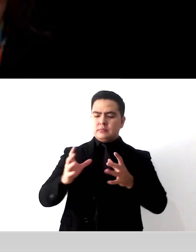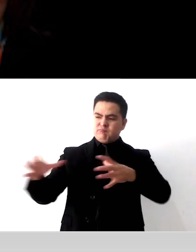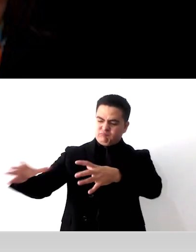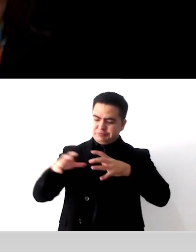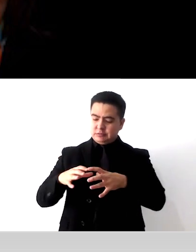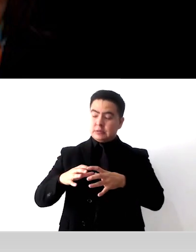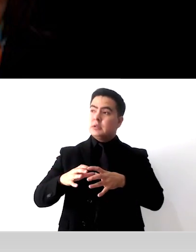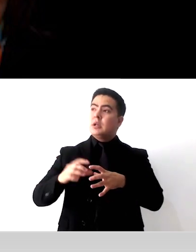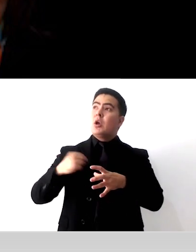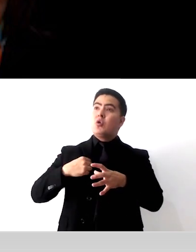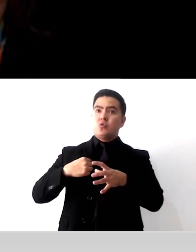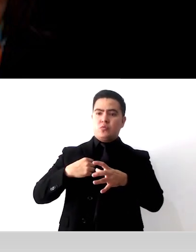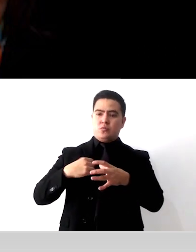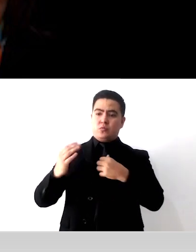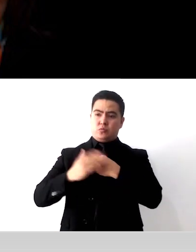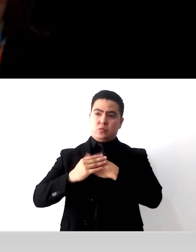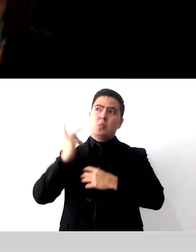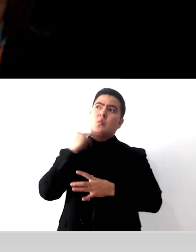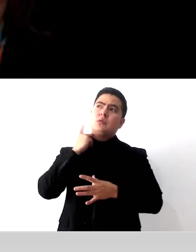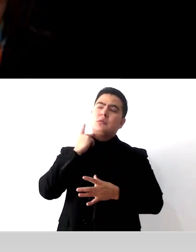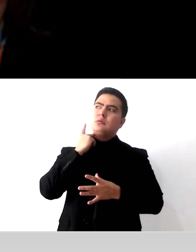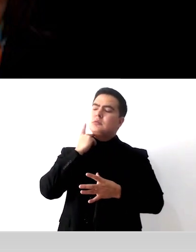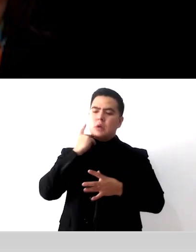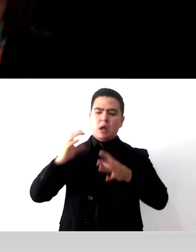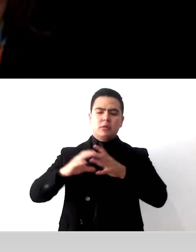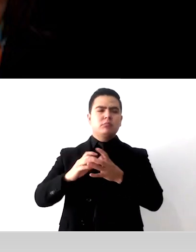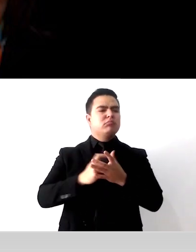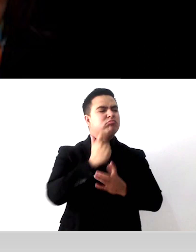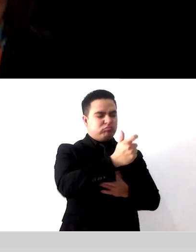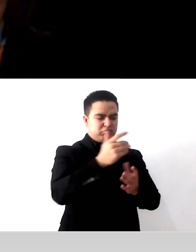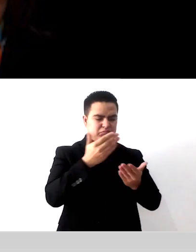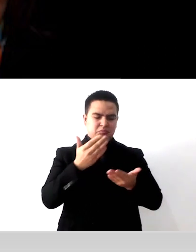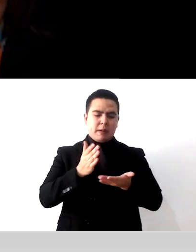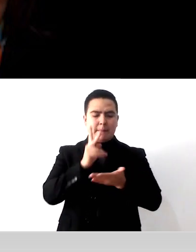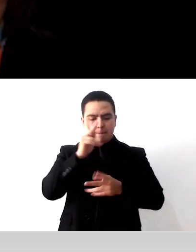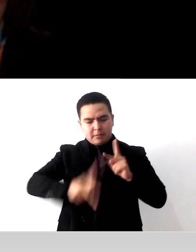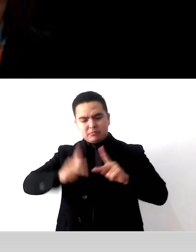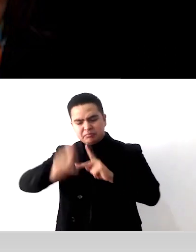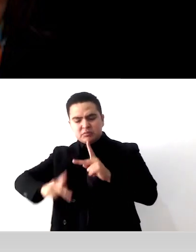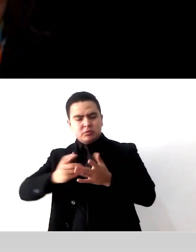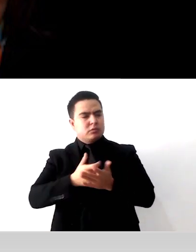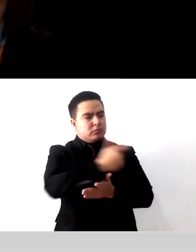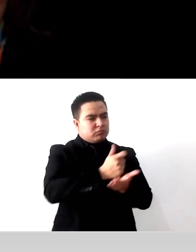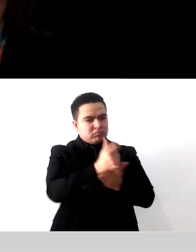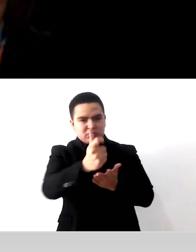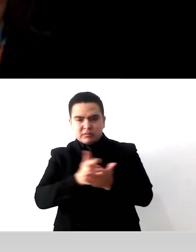financiamiento, que por cierto a nivel local han avanzado mucho más en este tema de los recursos que destinan los partidos.